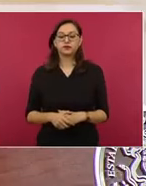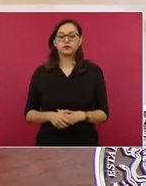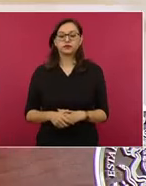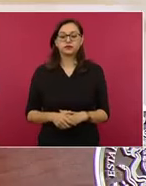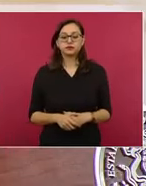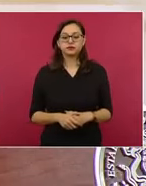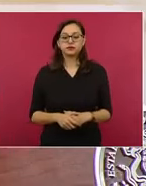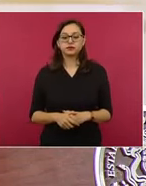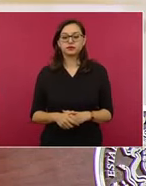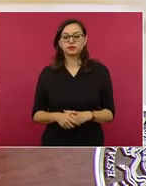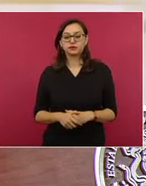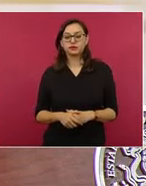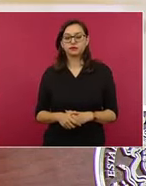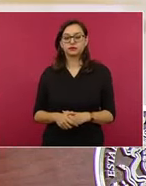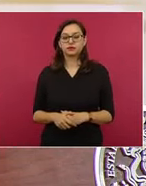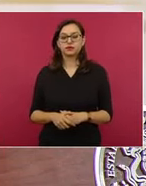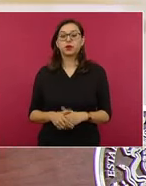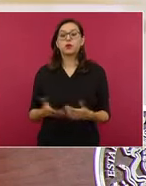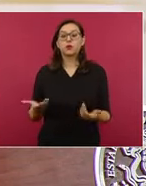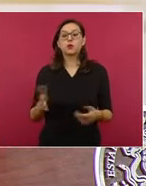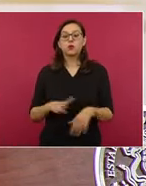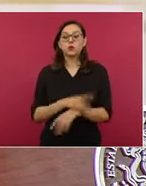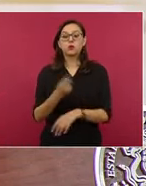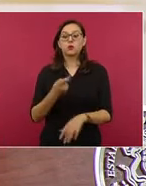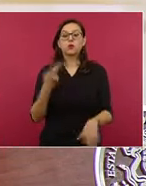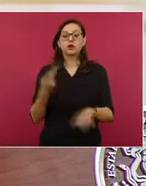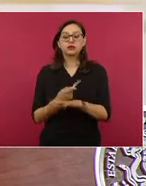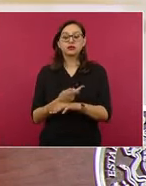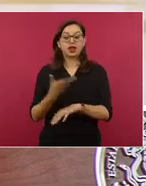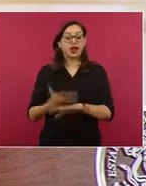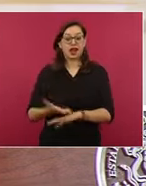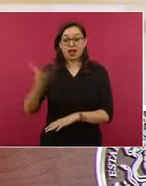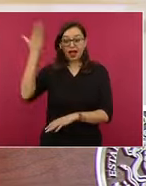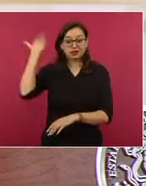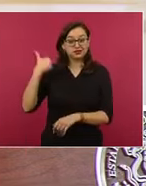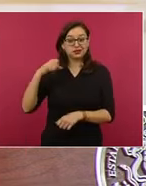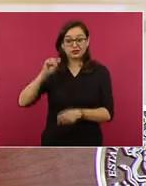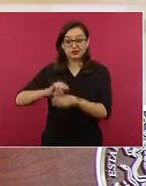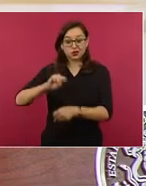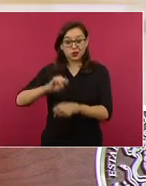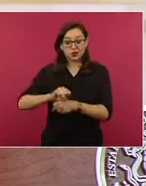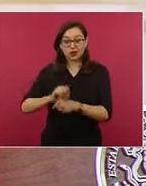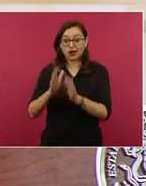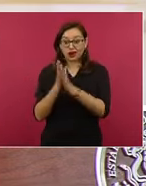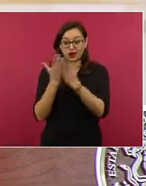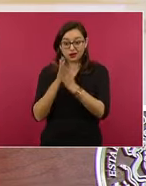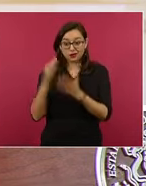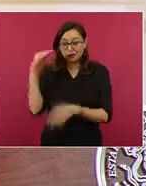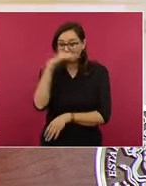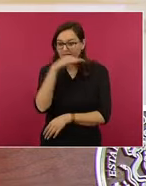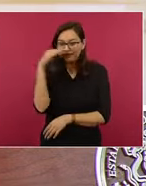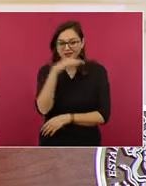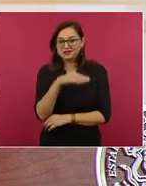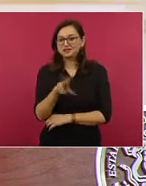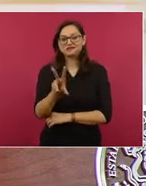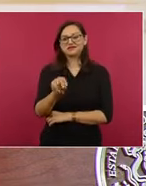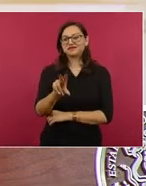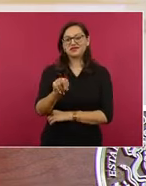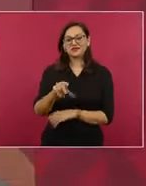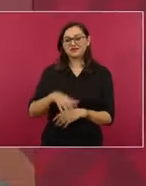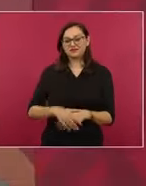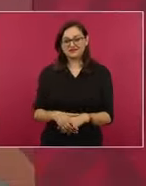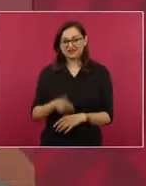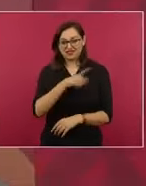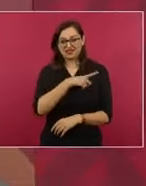porque en ese tiempo no eran gratuitos los libros de secundaria, se tenían que comprar.